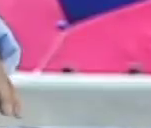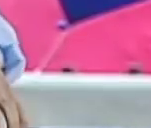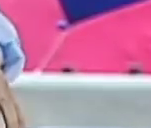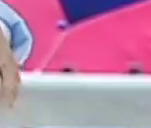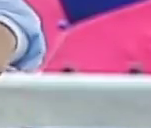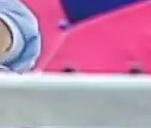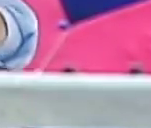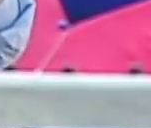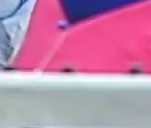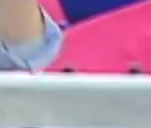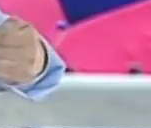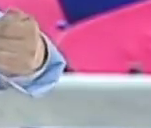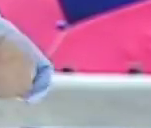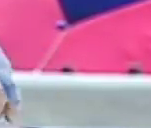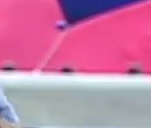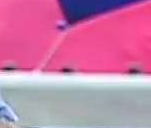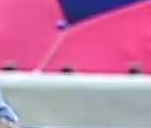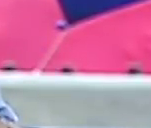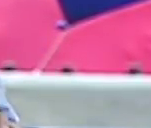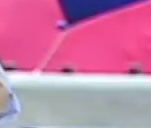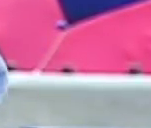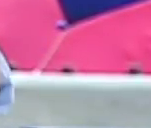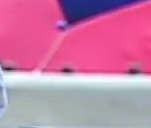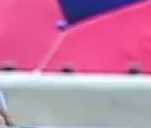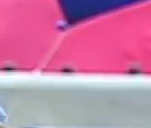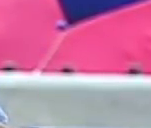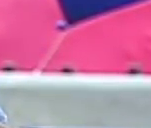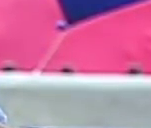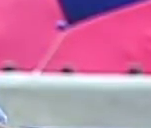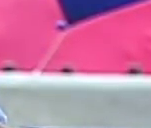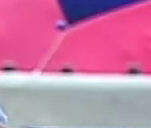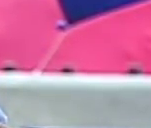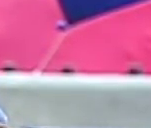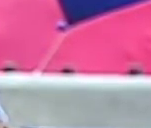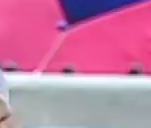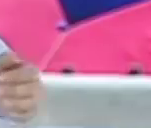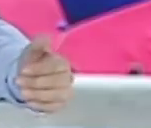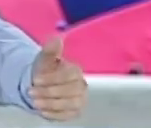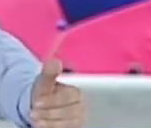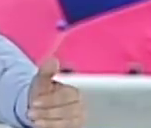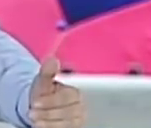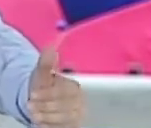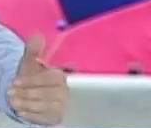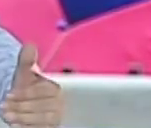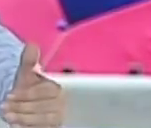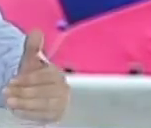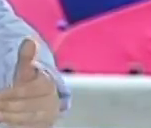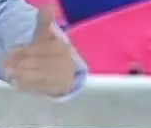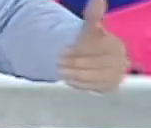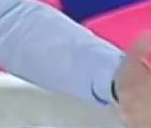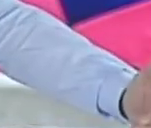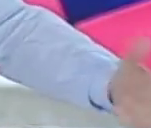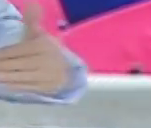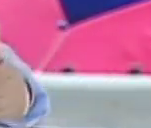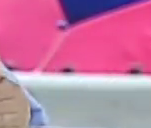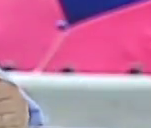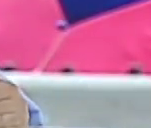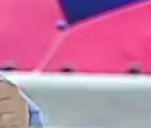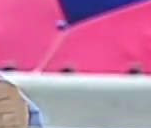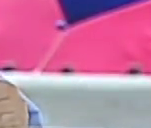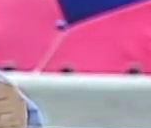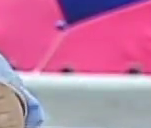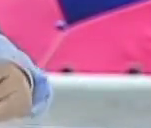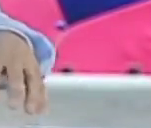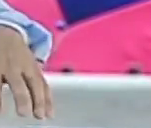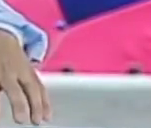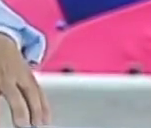presidente. Hasta ahora, con la inversión que usted viene implementando en lo que es Distrito Capital, que son obras que están ya